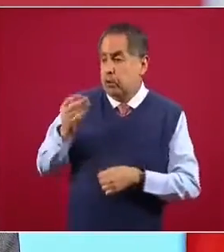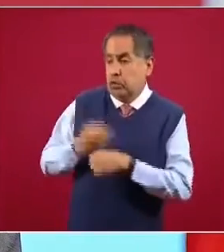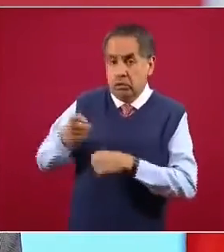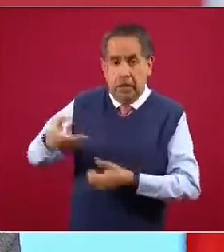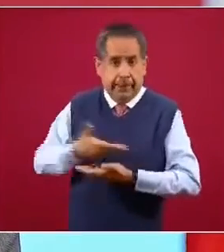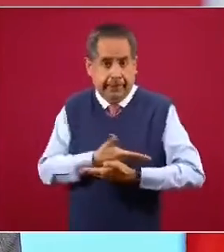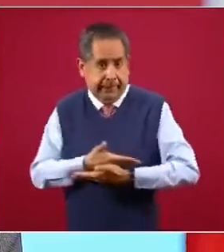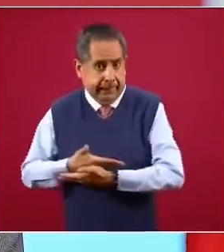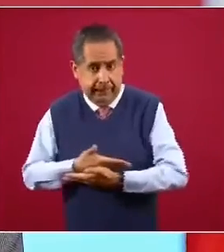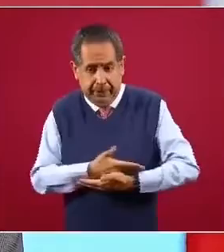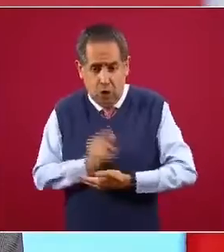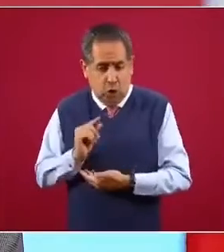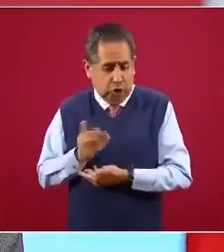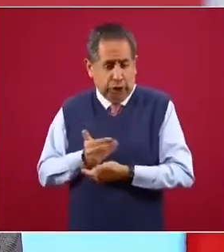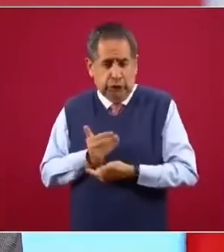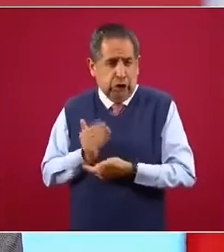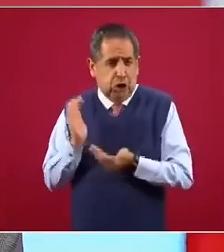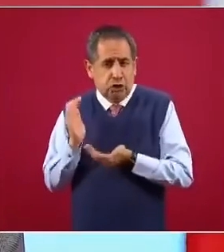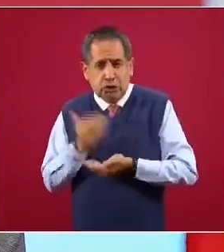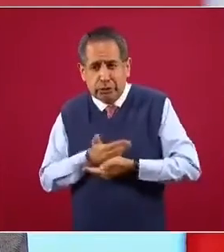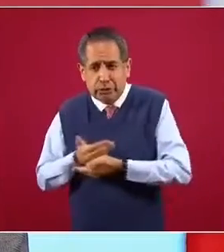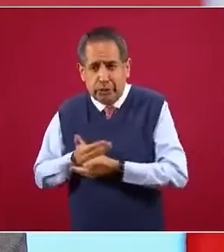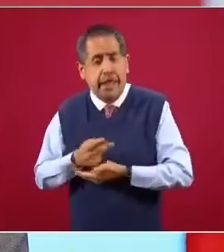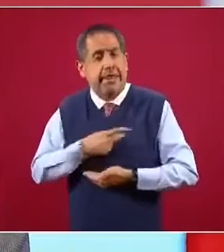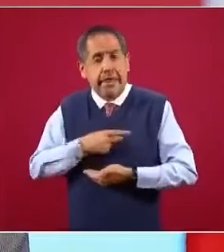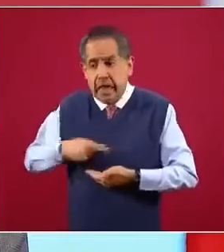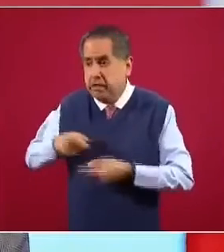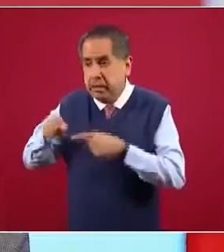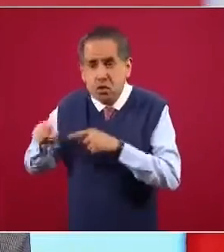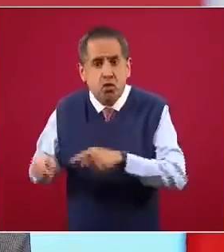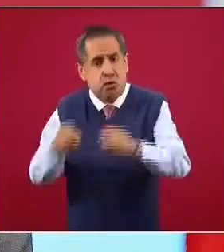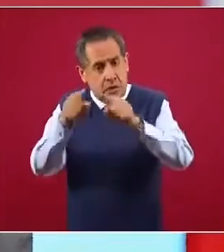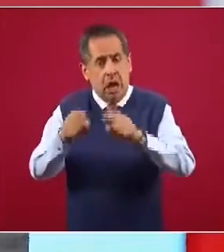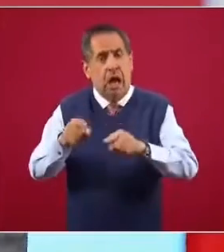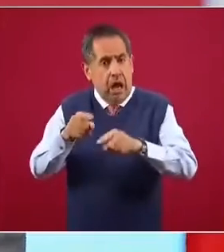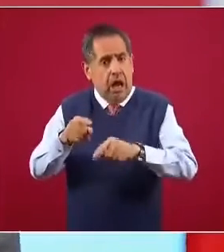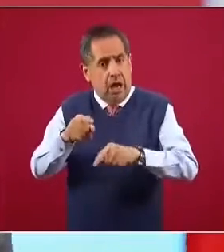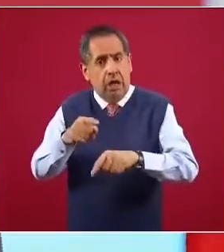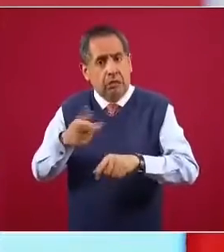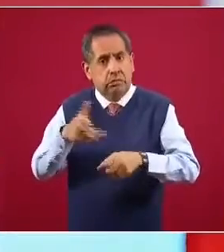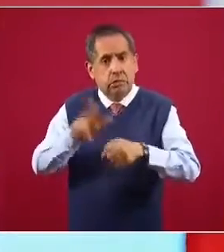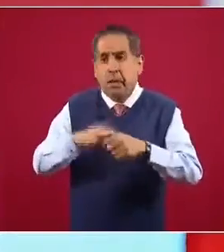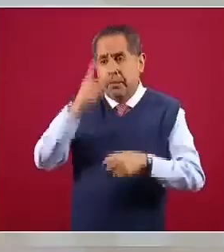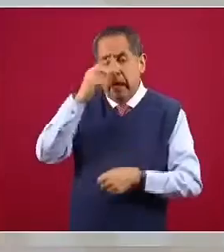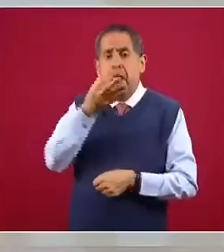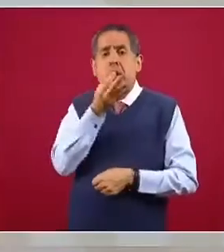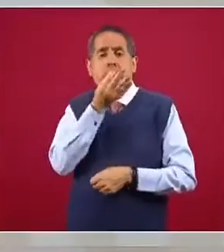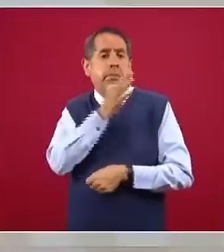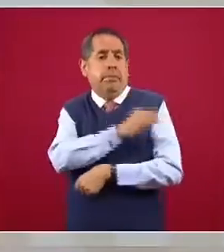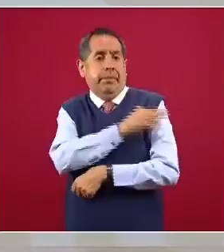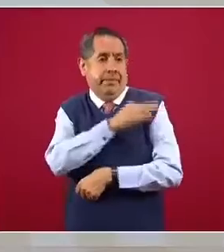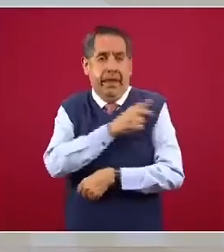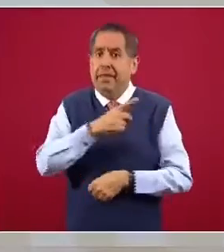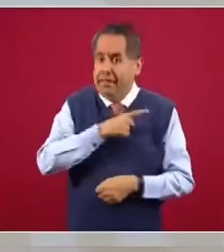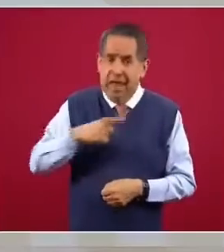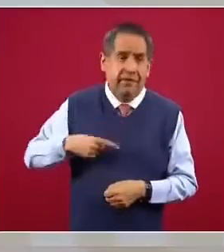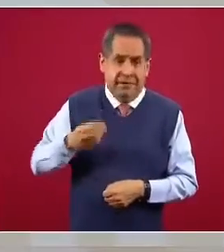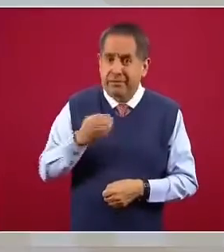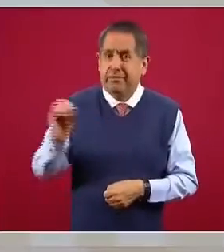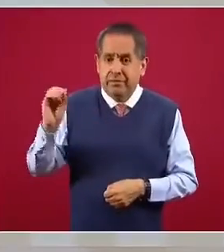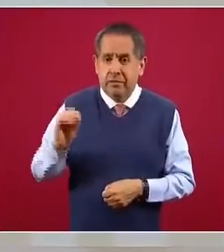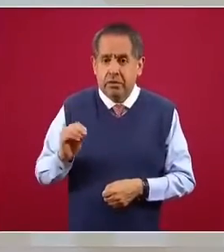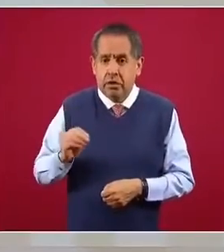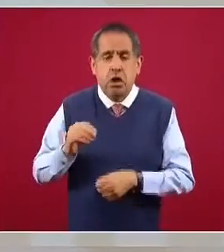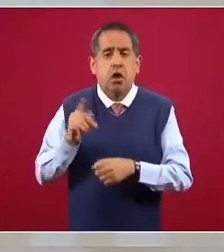niños y niñas en edad de vacunación deben llevar a sus hijos a vacunarse. Y es importante hacerlo